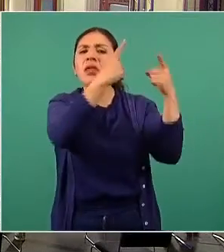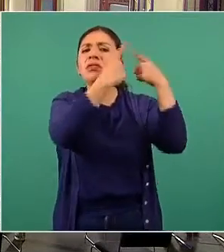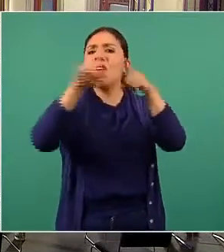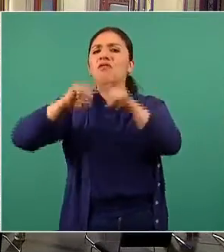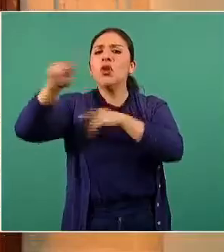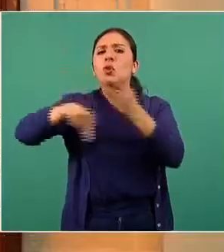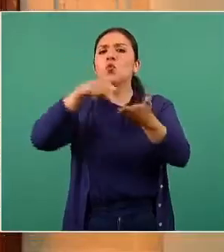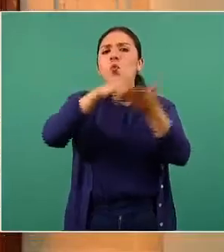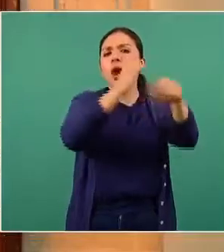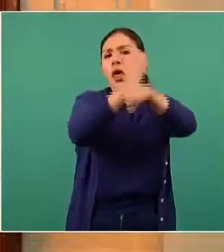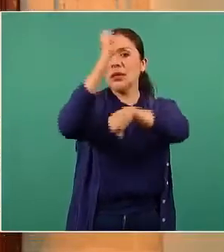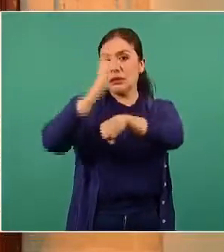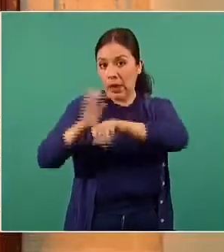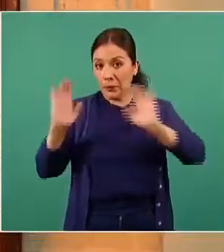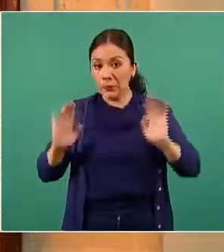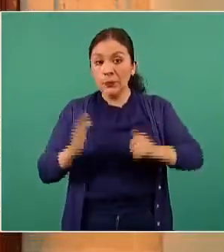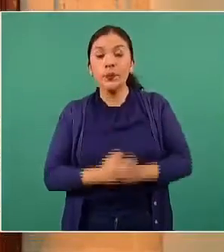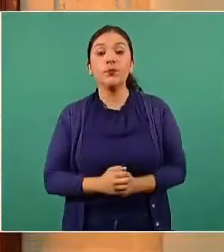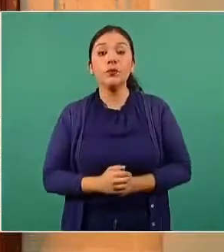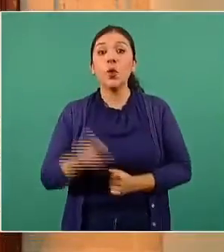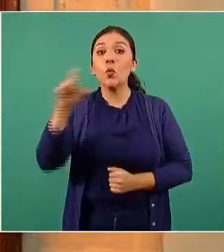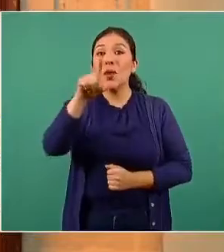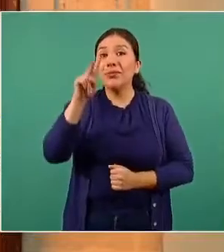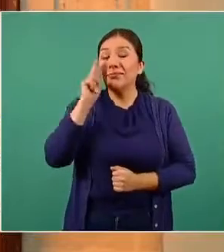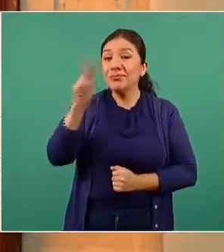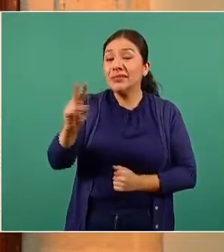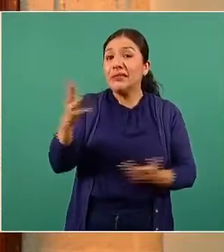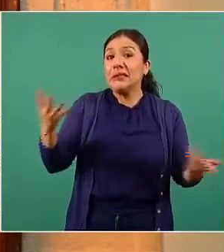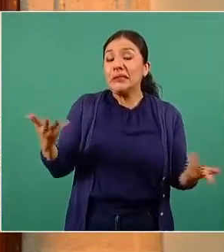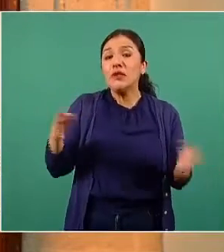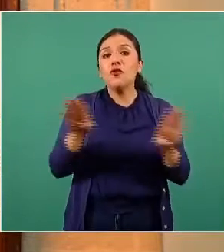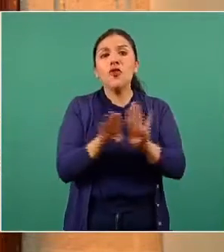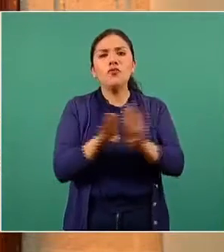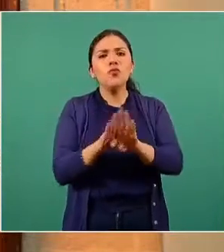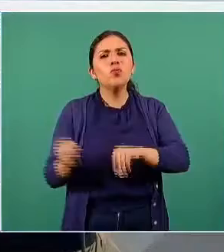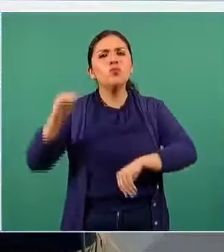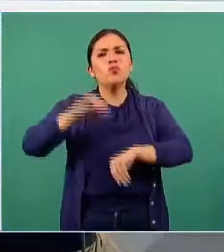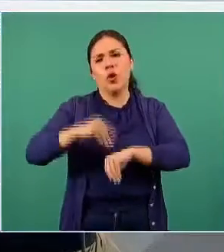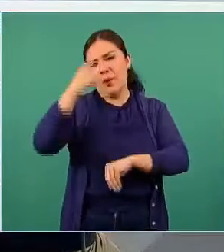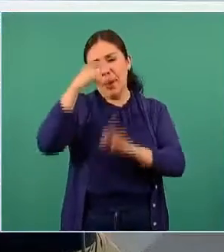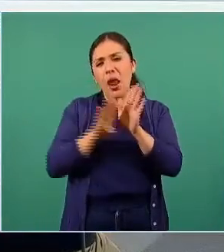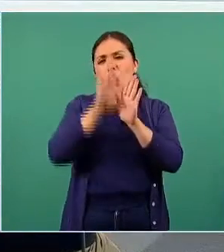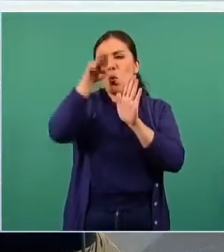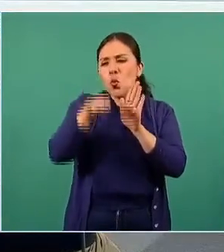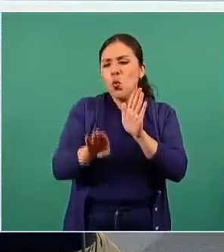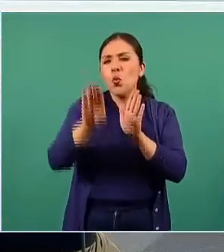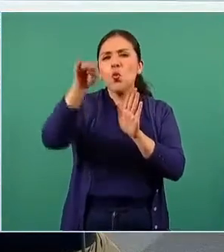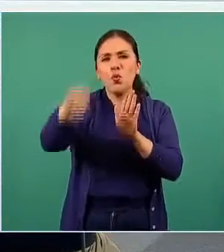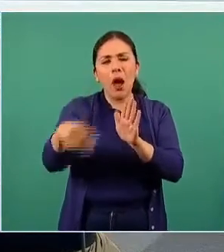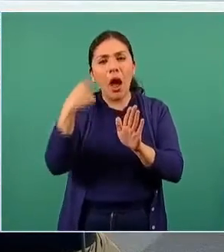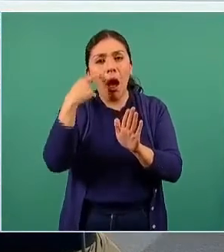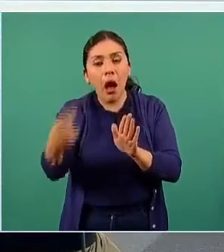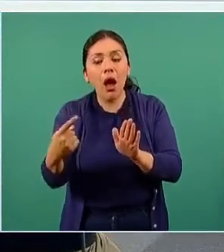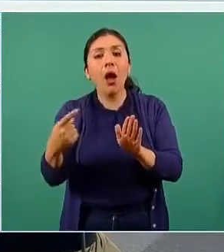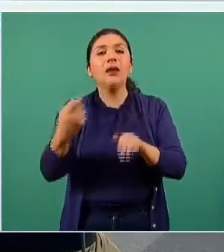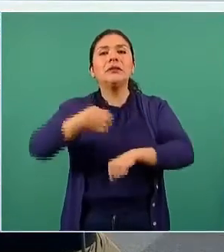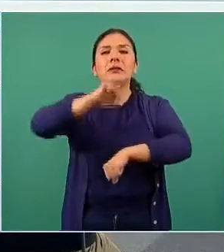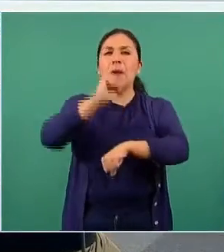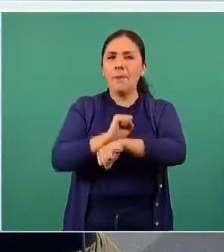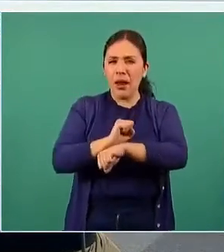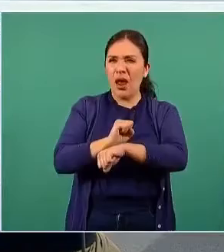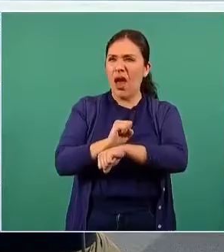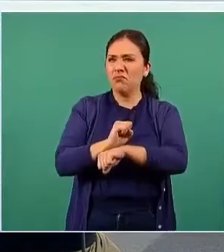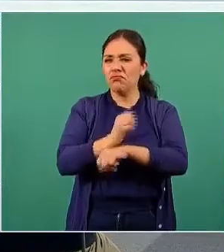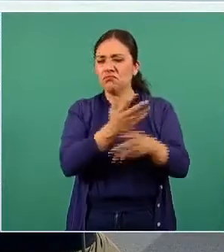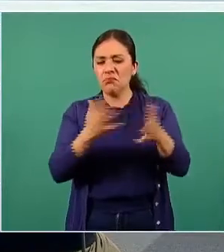en cada una de las entidades. Cuando empezamos a ver que el comportamiento de la curva epidémica, sobre todo el de las semanas o